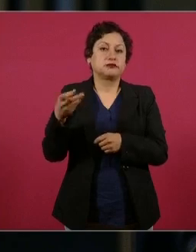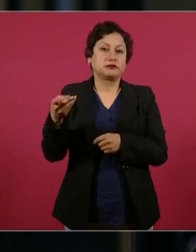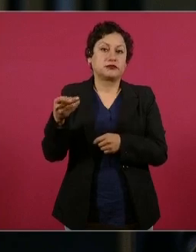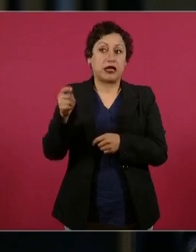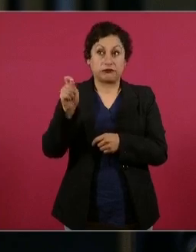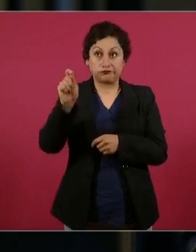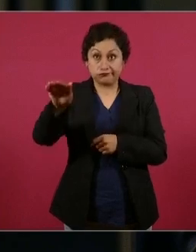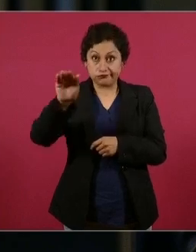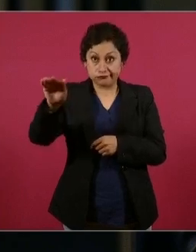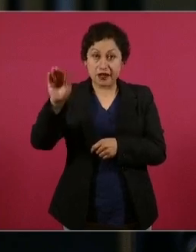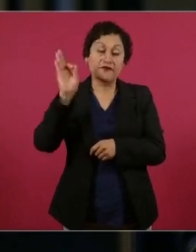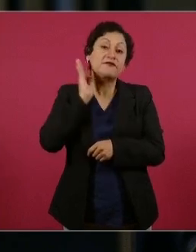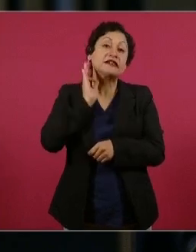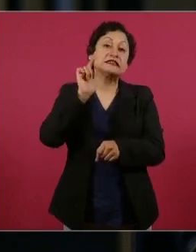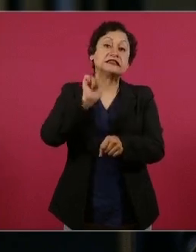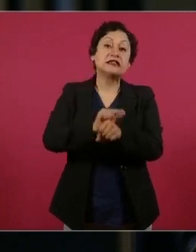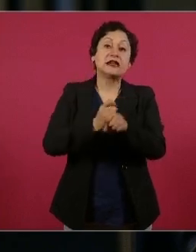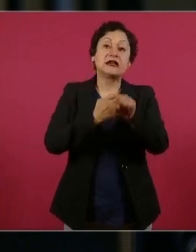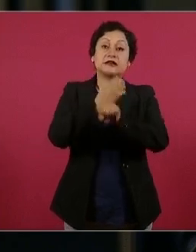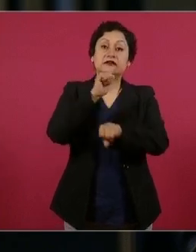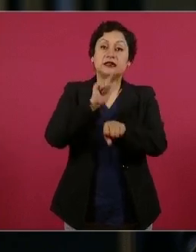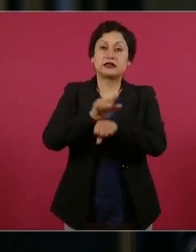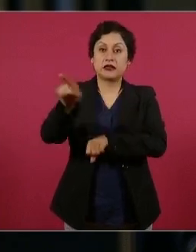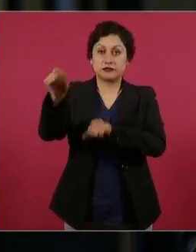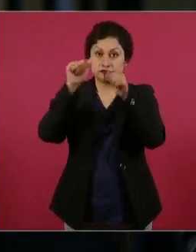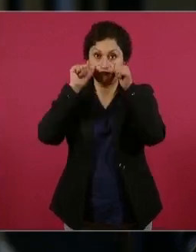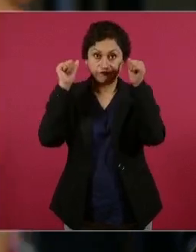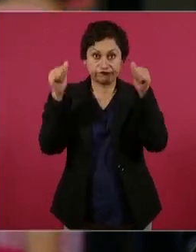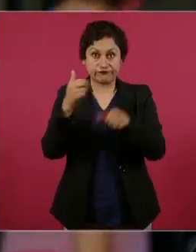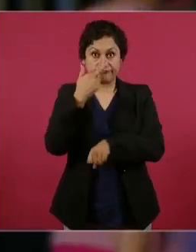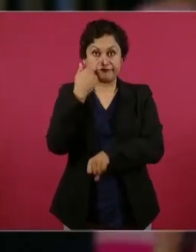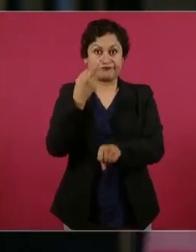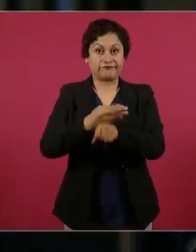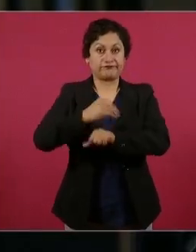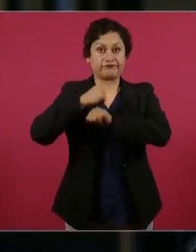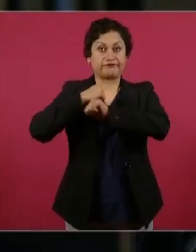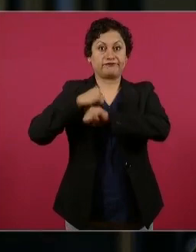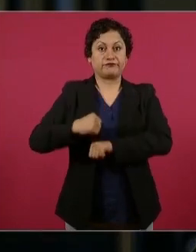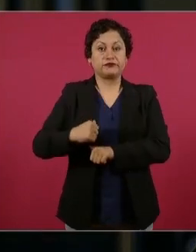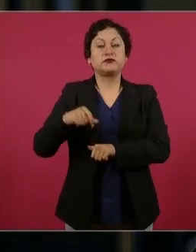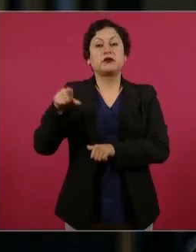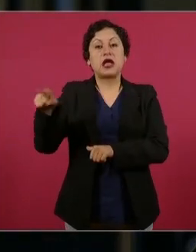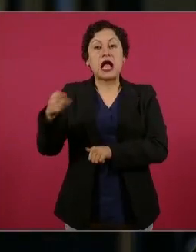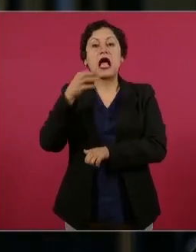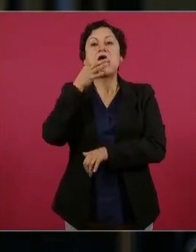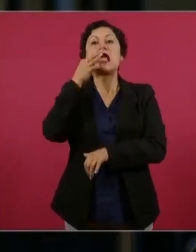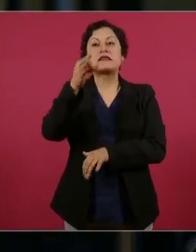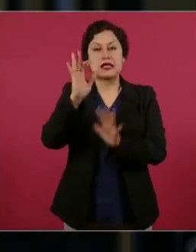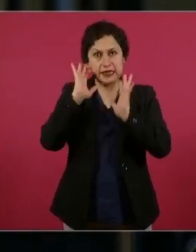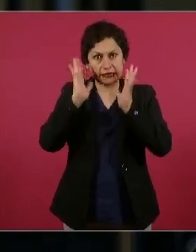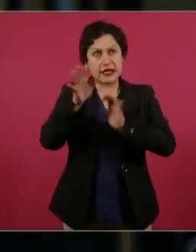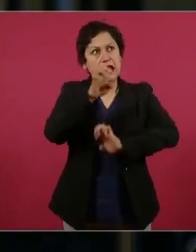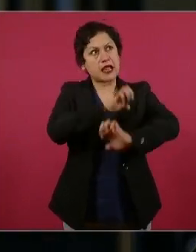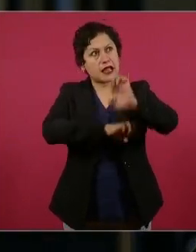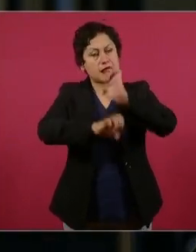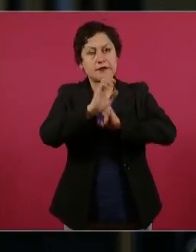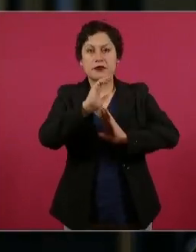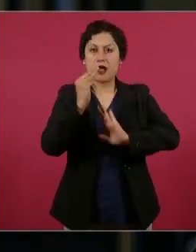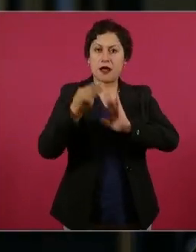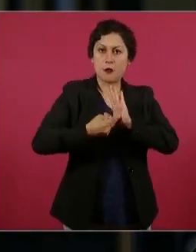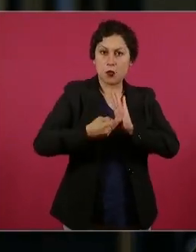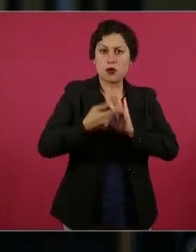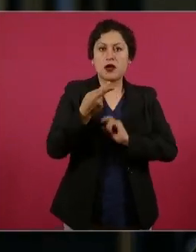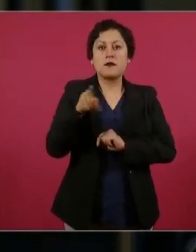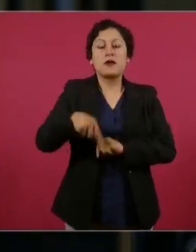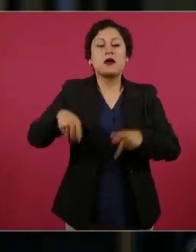y la Autoridad Ambiental Estatal afirma que ya hay sanciones sobre la empresa, pero pobladores dicen que siguen sin